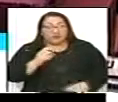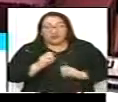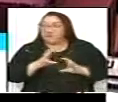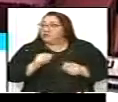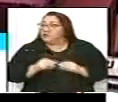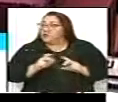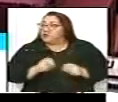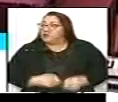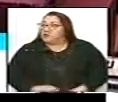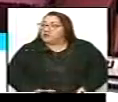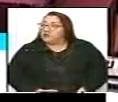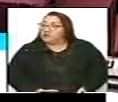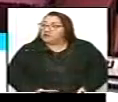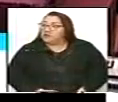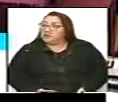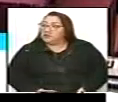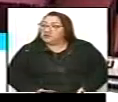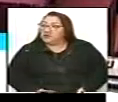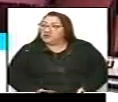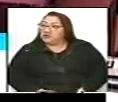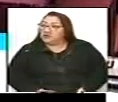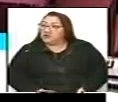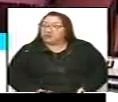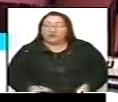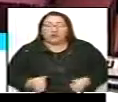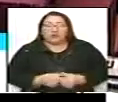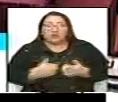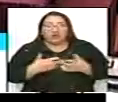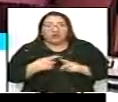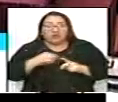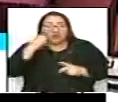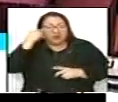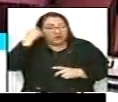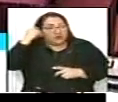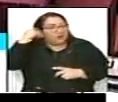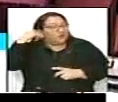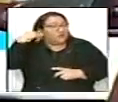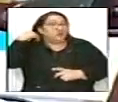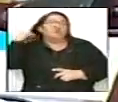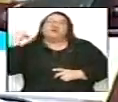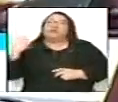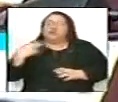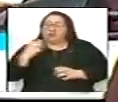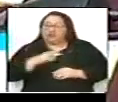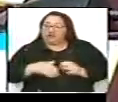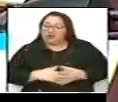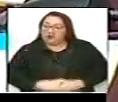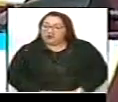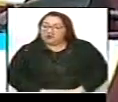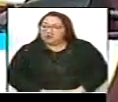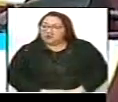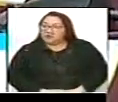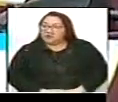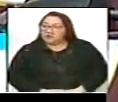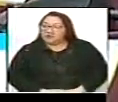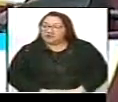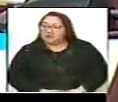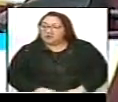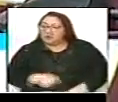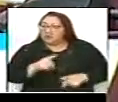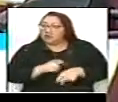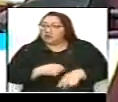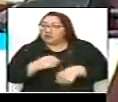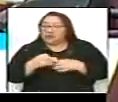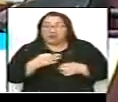tema de la agudización de las contradicciones, este término que es un término dialéctico, que en algún momento me lo